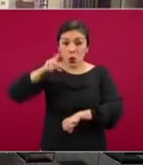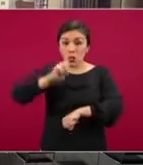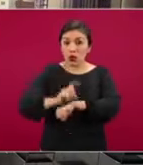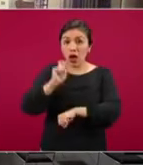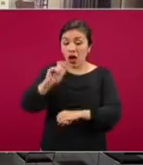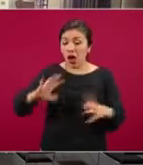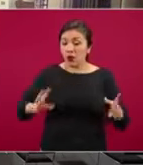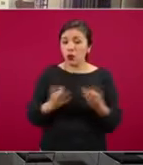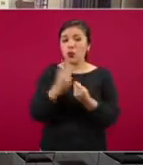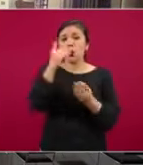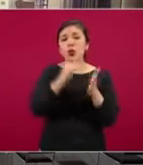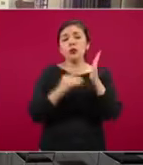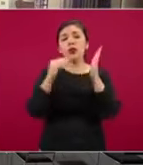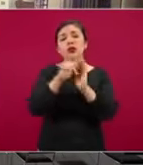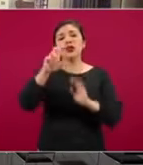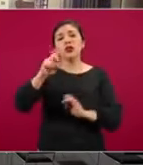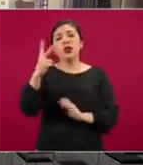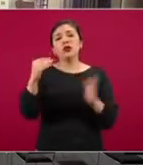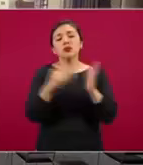serían